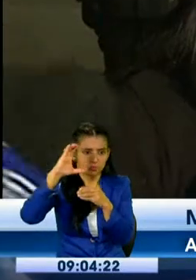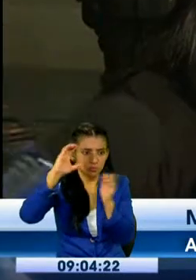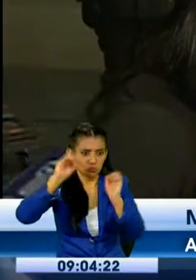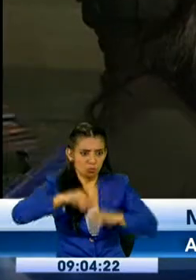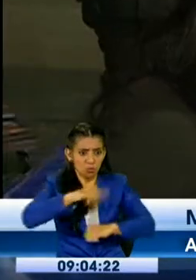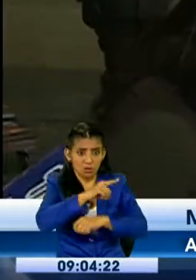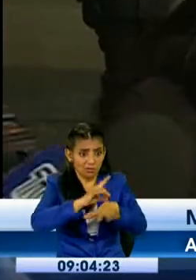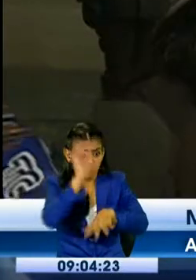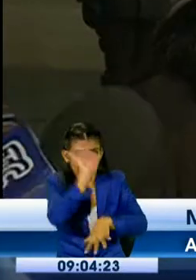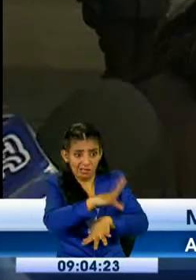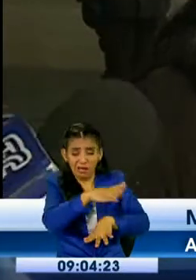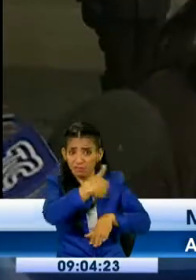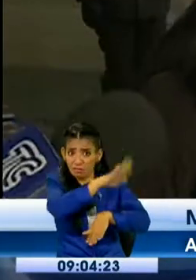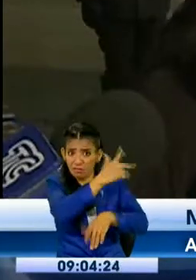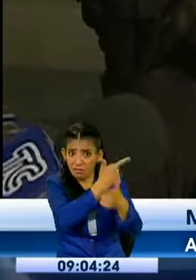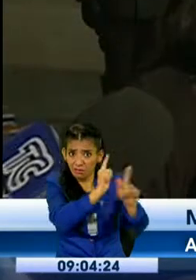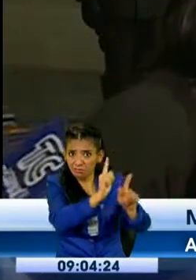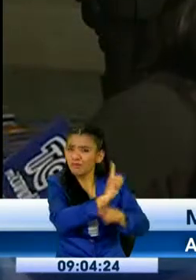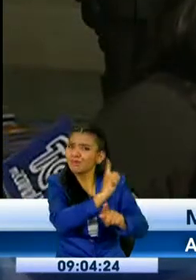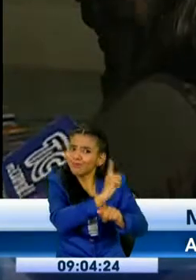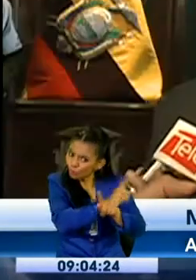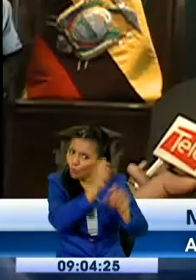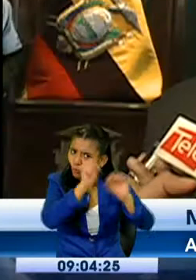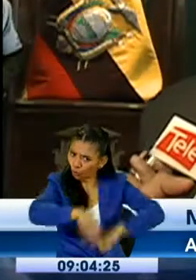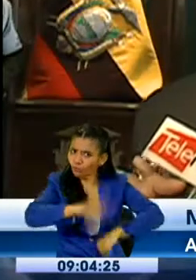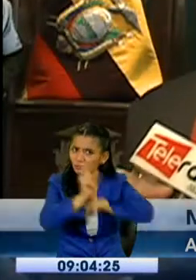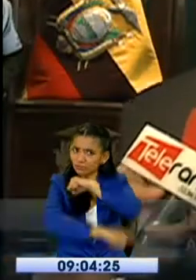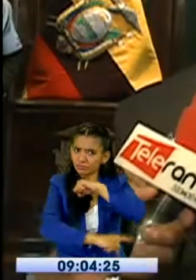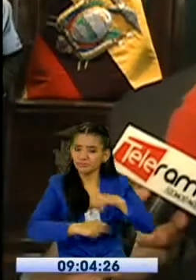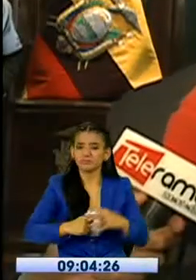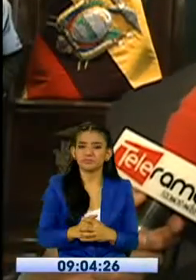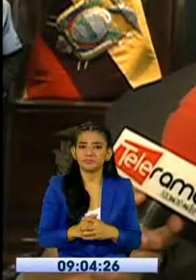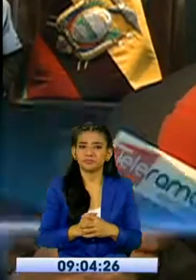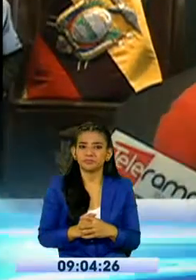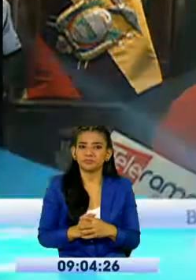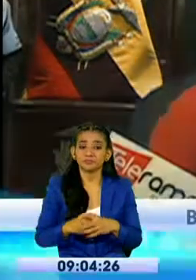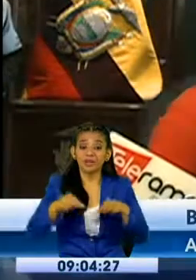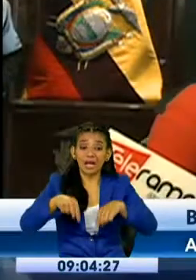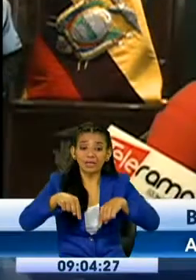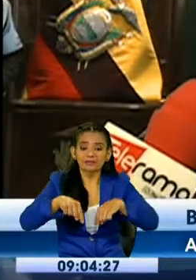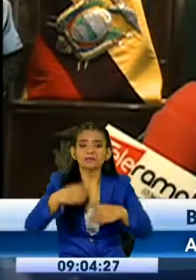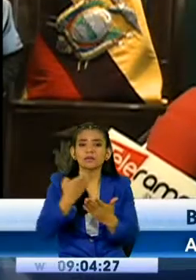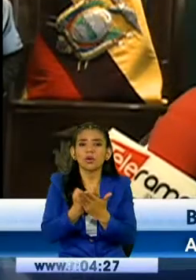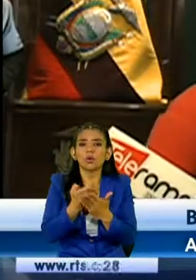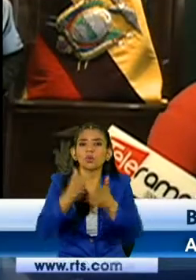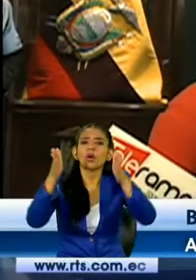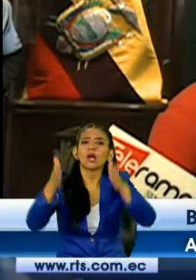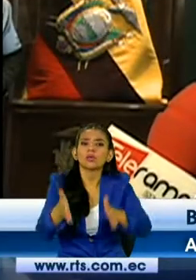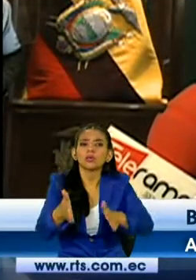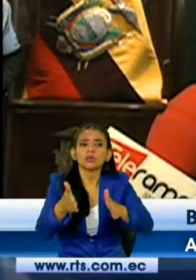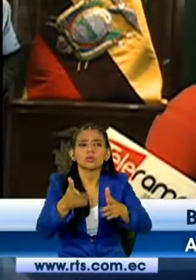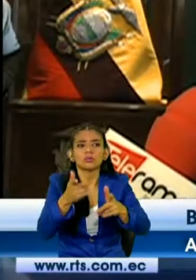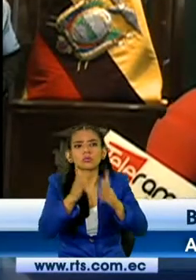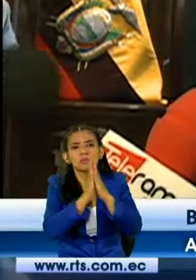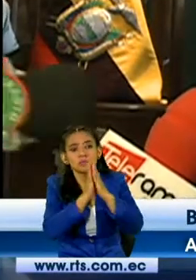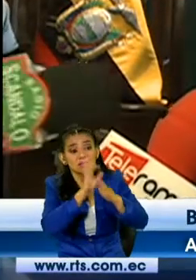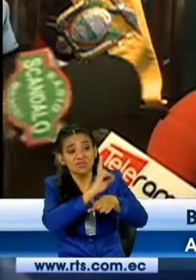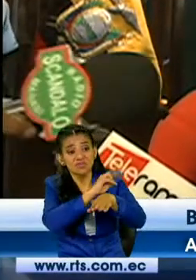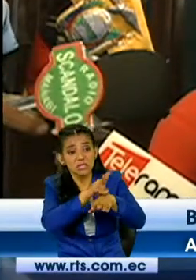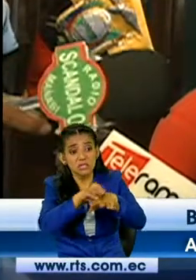quedar en la impunidad el delito del microtráfico. La sociedad ecuatoriana espera de que los fiscales y los